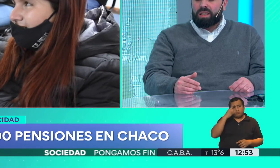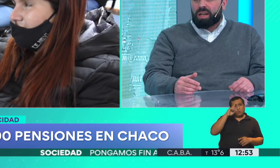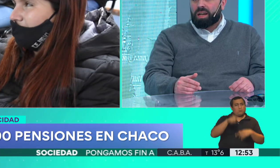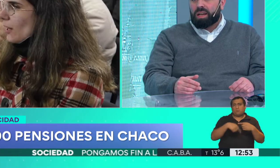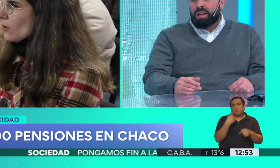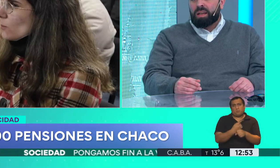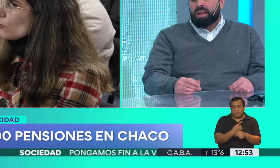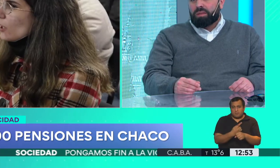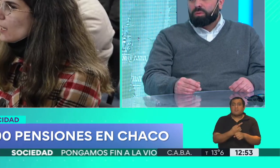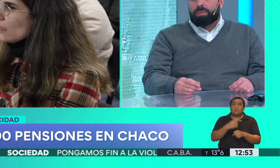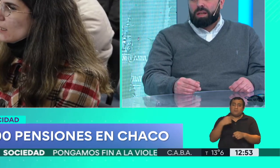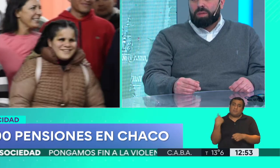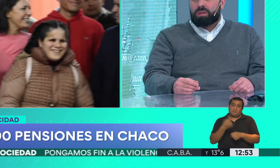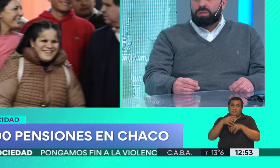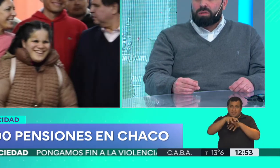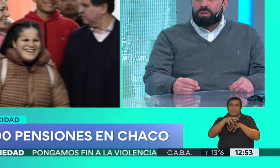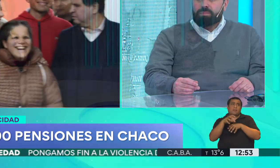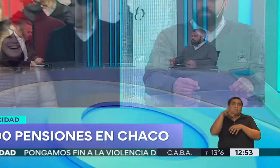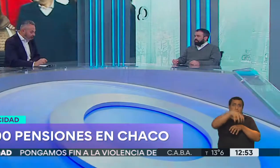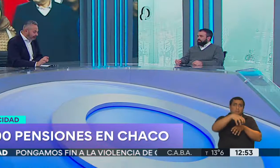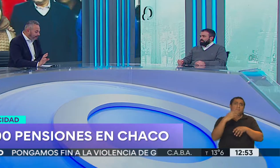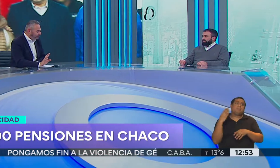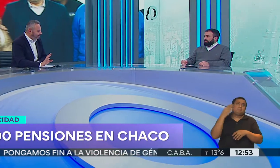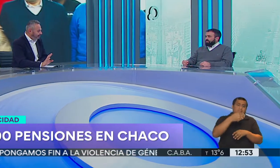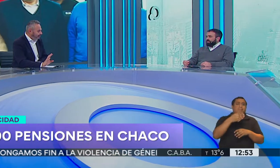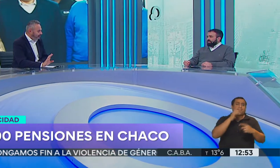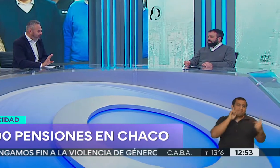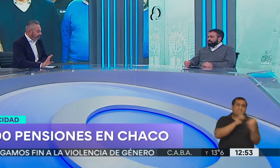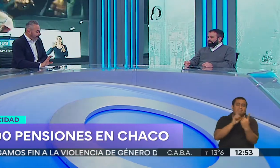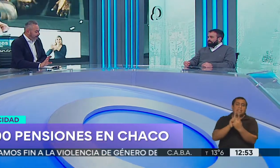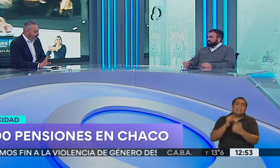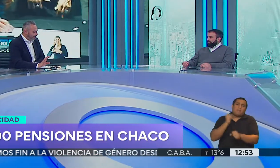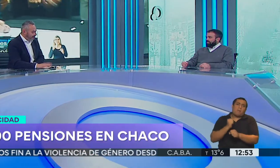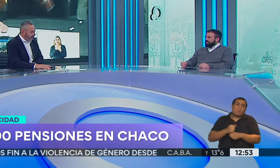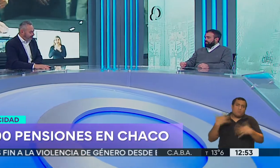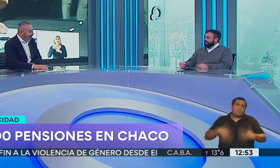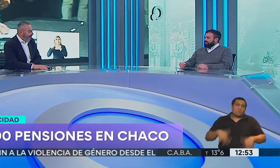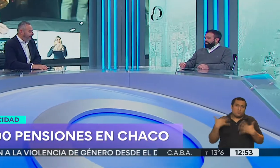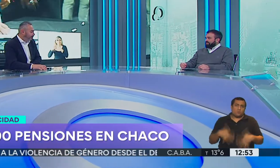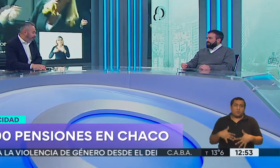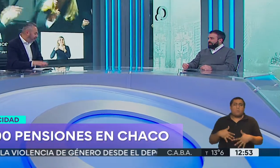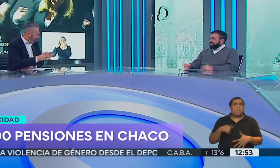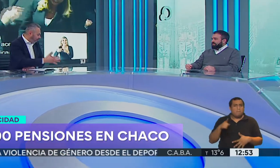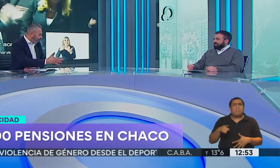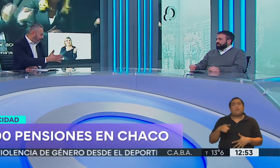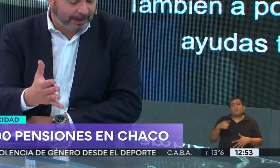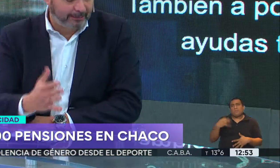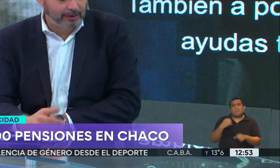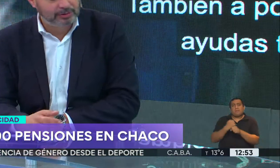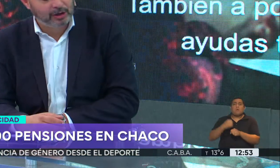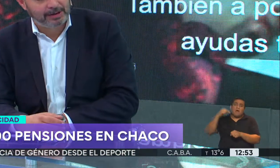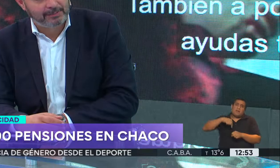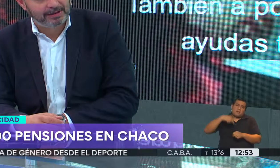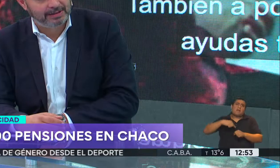y tener este cara a cara es fundamental para nosotros. Es un trabajo de hormiga, pero me parece que debe ser rescatado. Para eso estamos nosotros, para